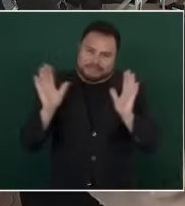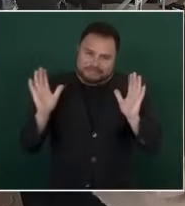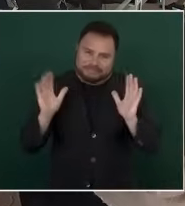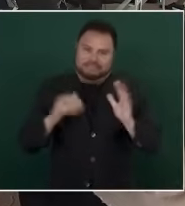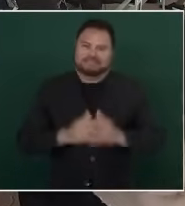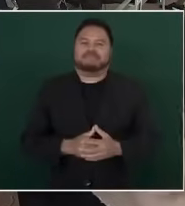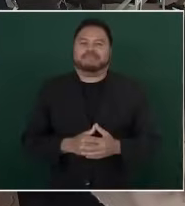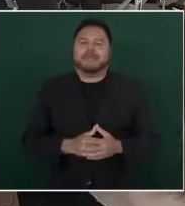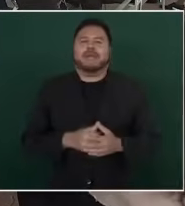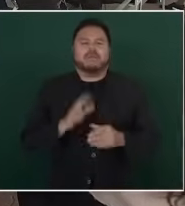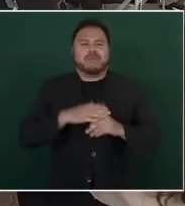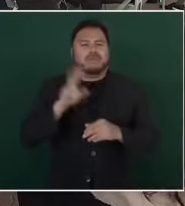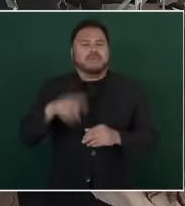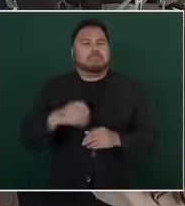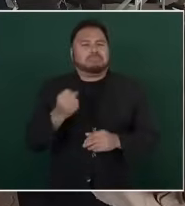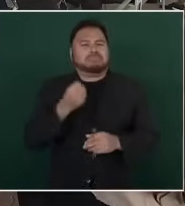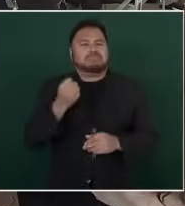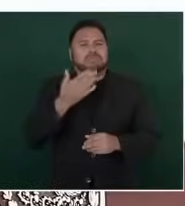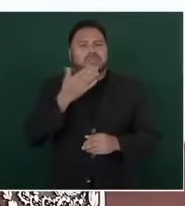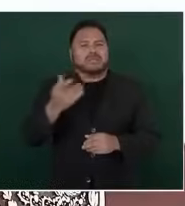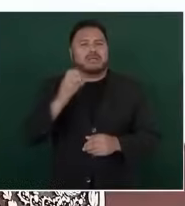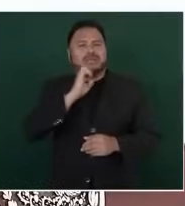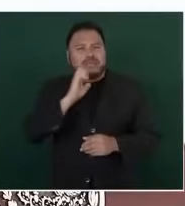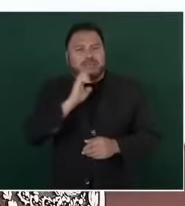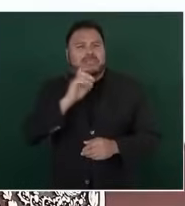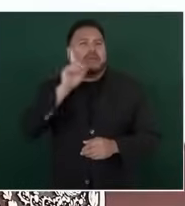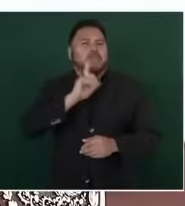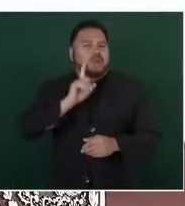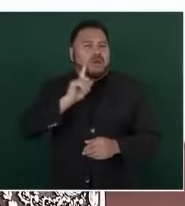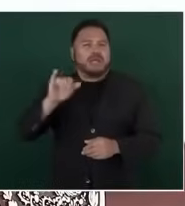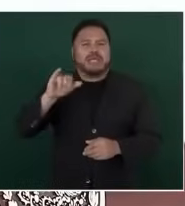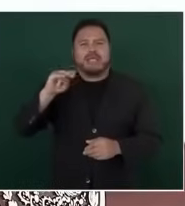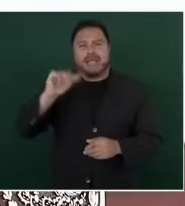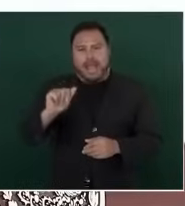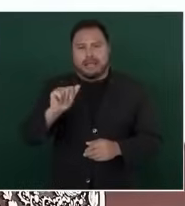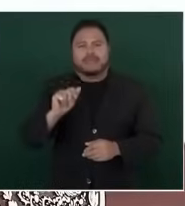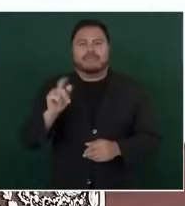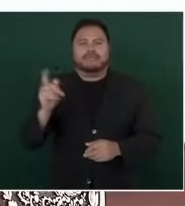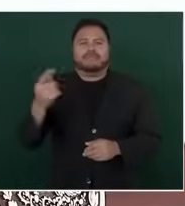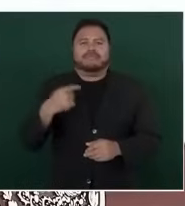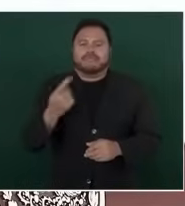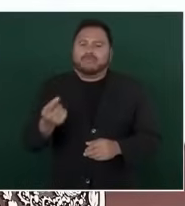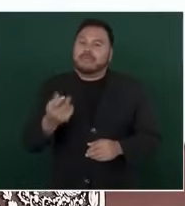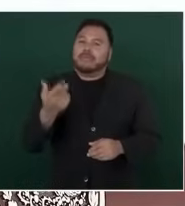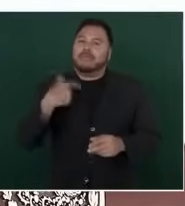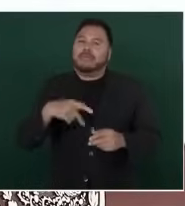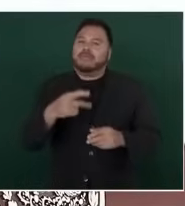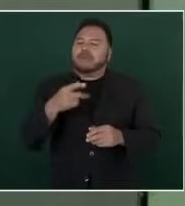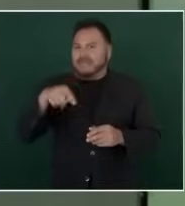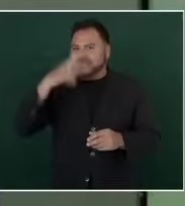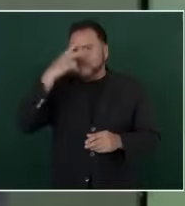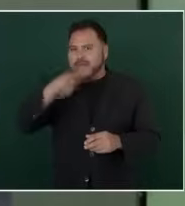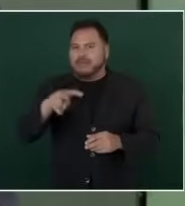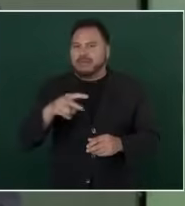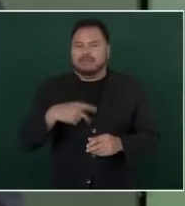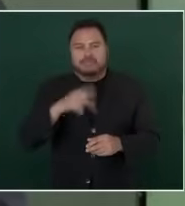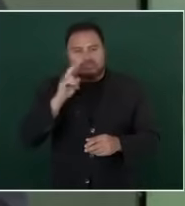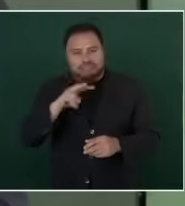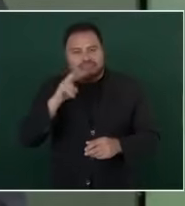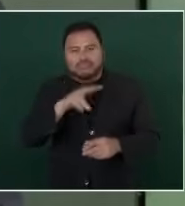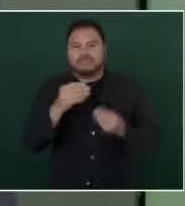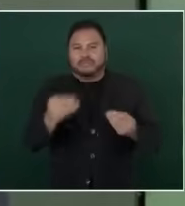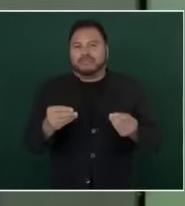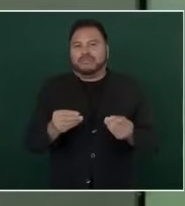Es una buena entrevista que me hizo esta periodista, Ina. Se ha visto mucho en México y se ha visto mucho